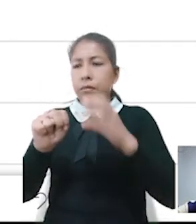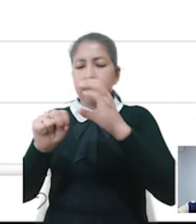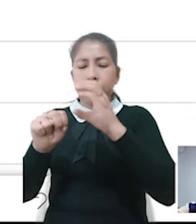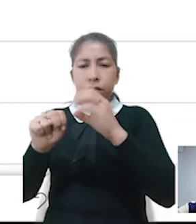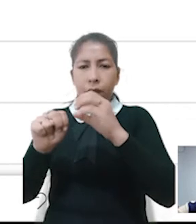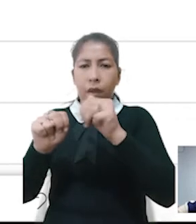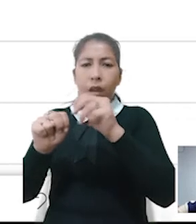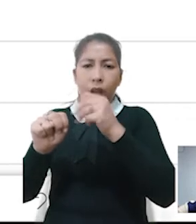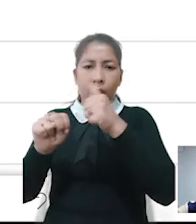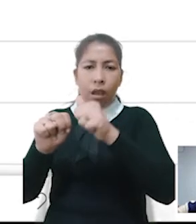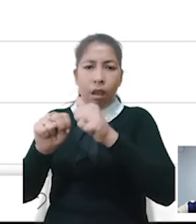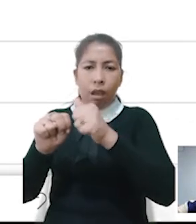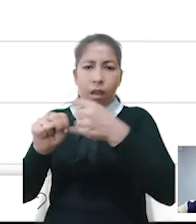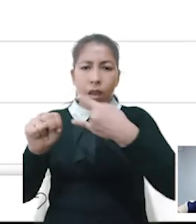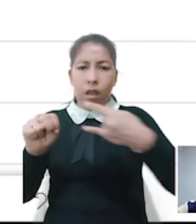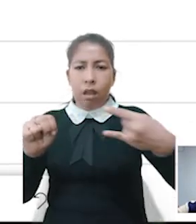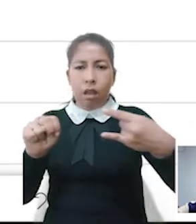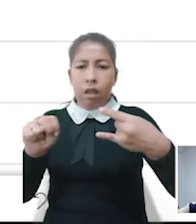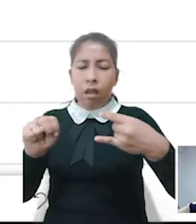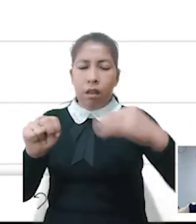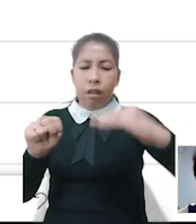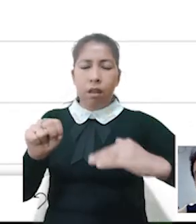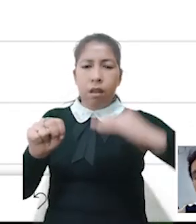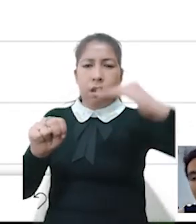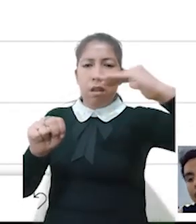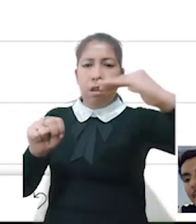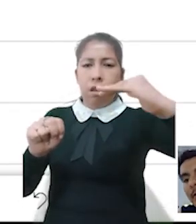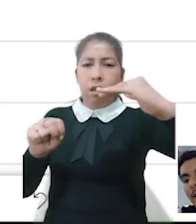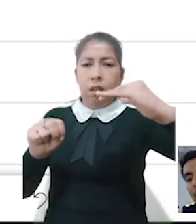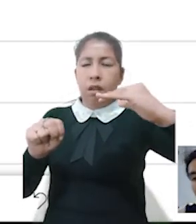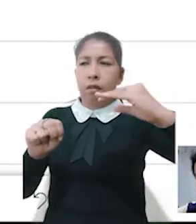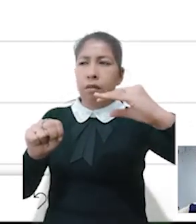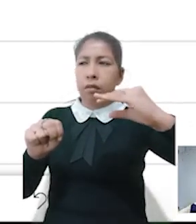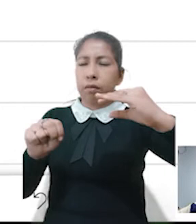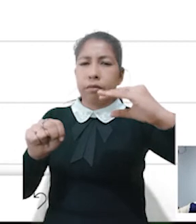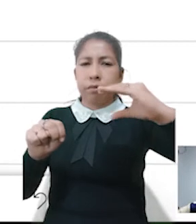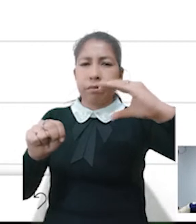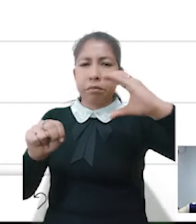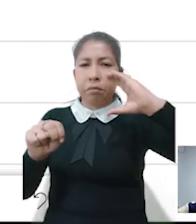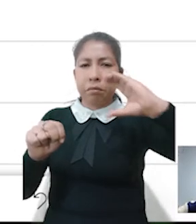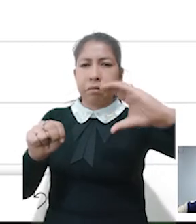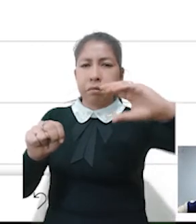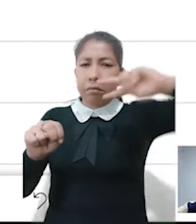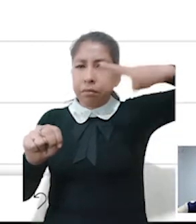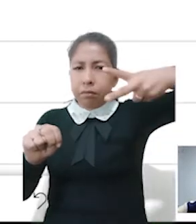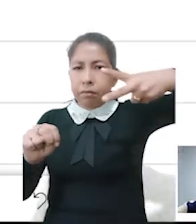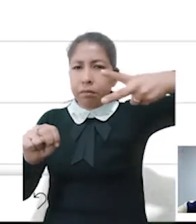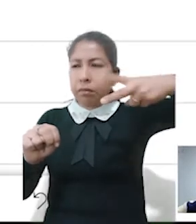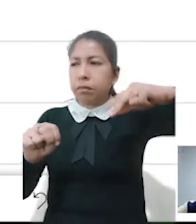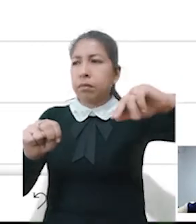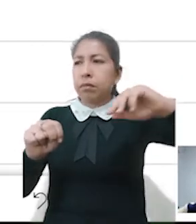caso alfa, es igual al cateto opuesto, cuya medida son 3